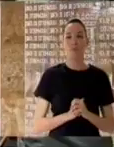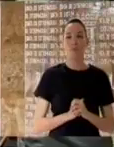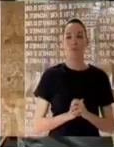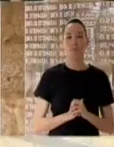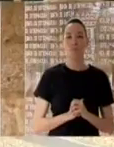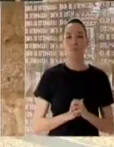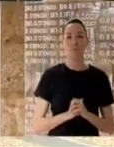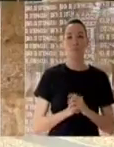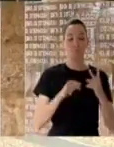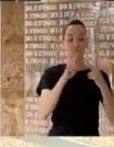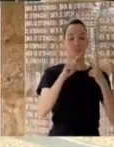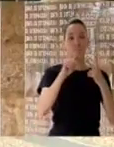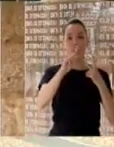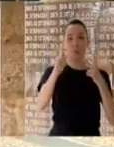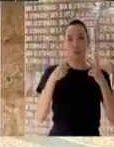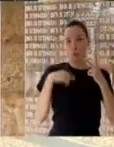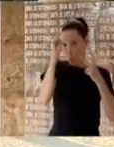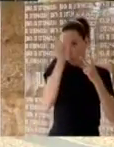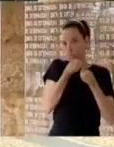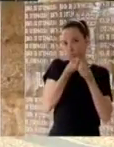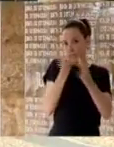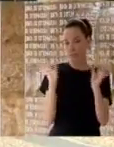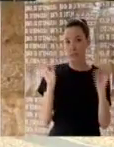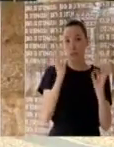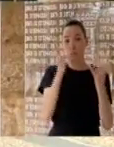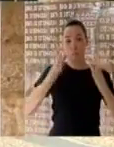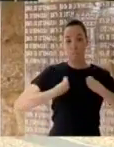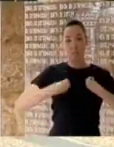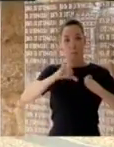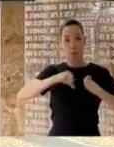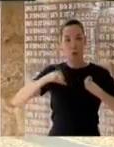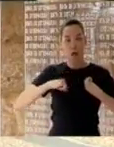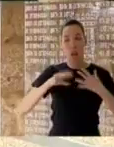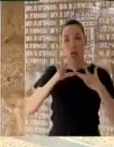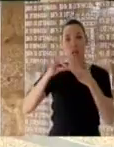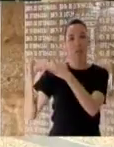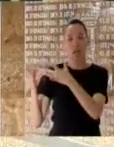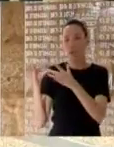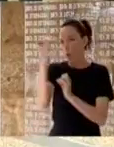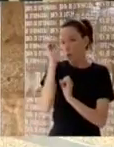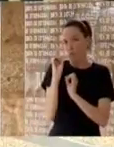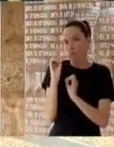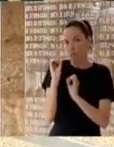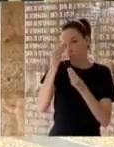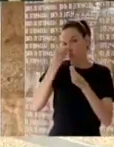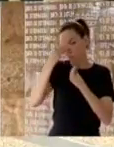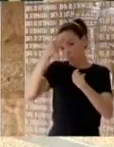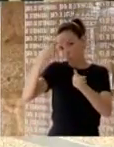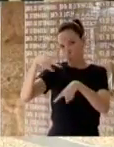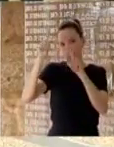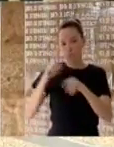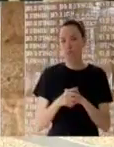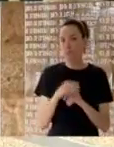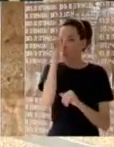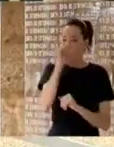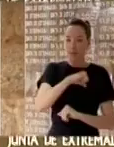Bueno, yo respecto a la segunda pregunta no tengo nada que opinar. O sea, yo sobre la vida personal de los líderes políticos no voy a opinar, sobre sus decisiones personales y